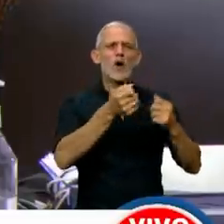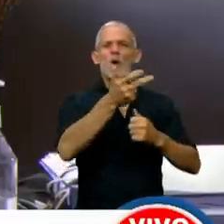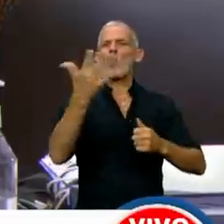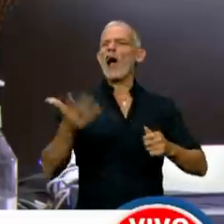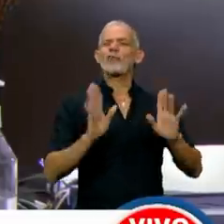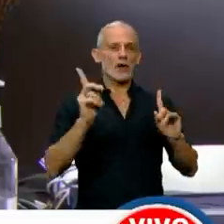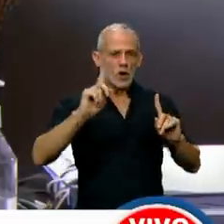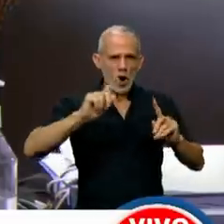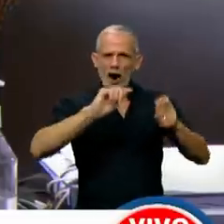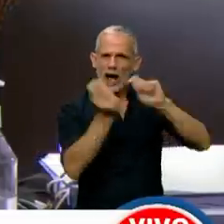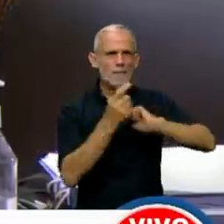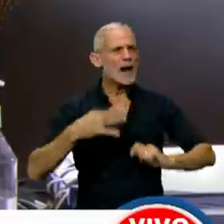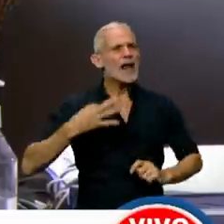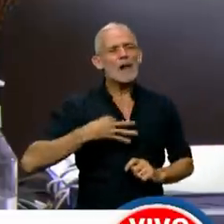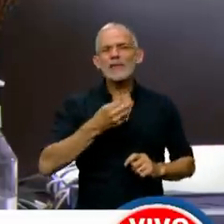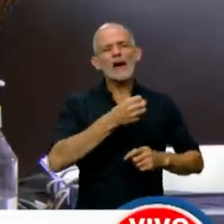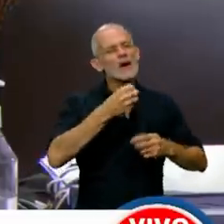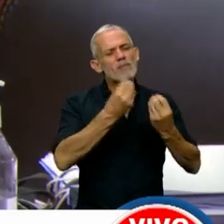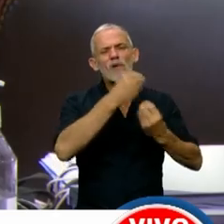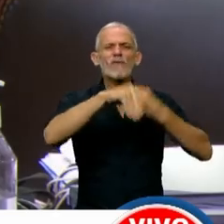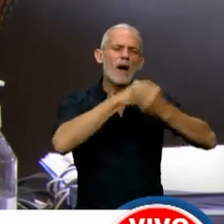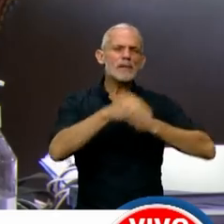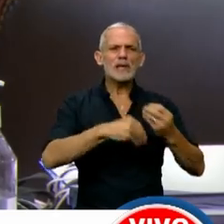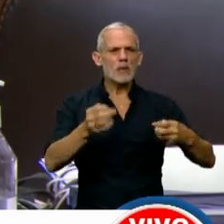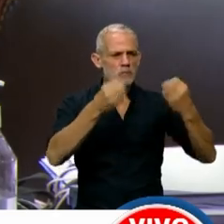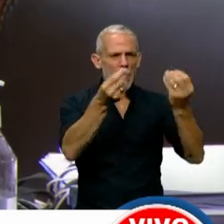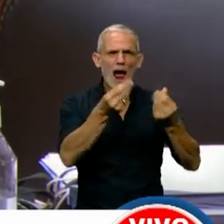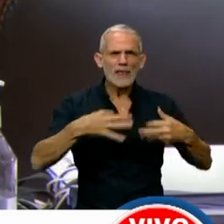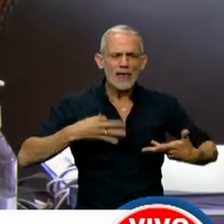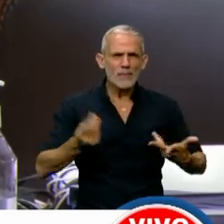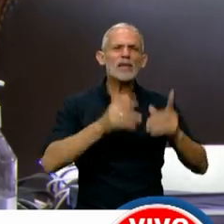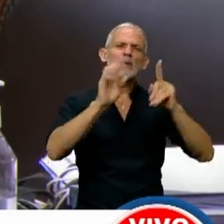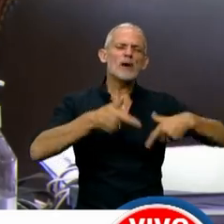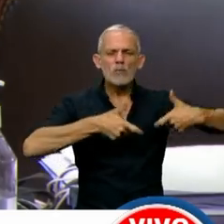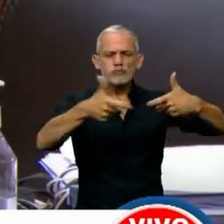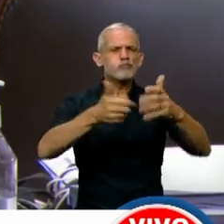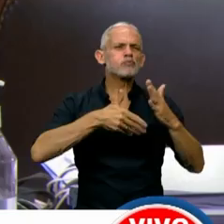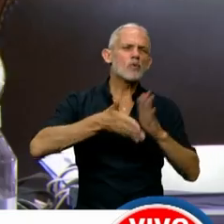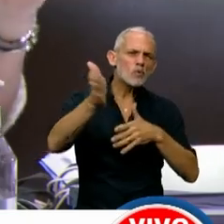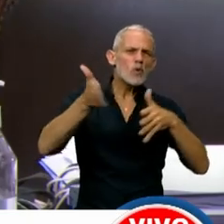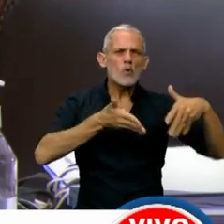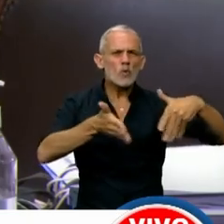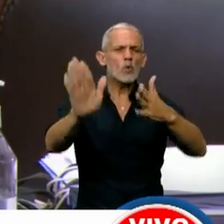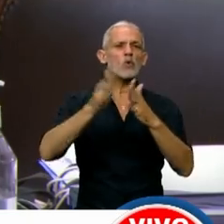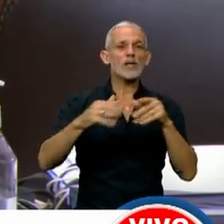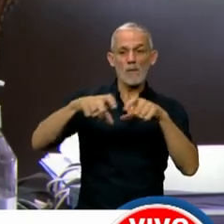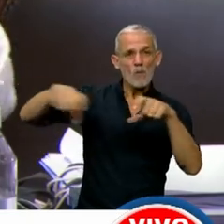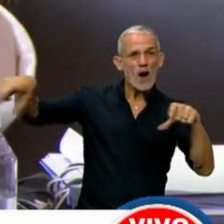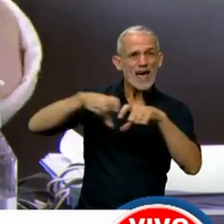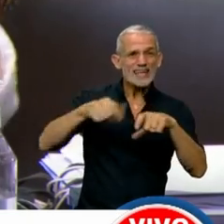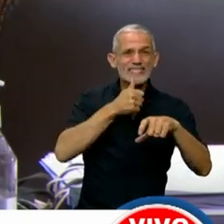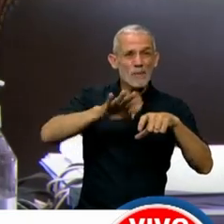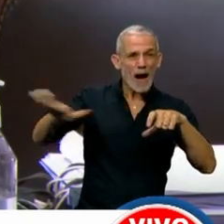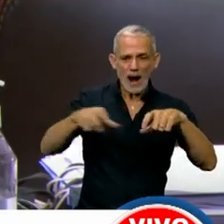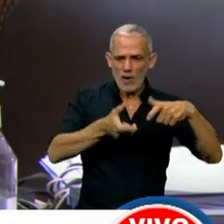sino cambiarle la vida a cientos de familias así como numerosas obras de vialidad el muelle de la armada quiero